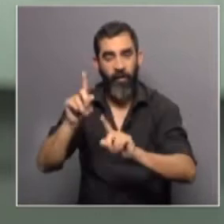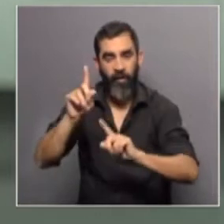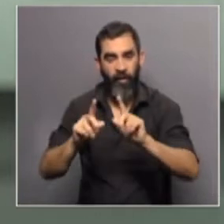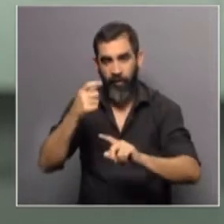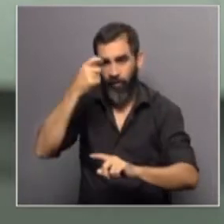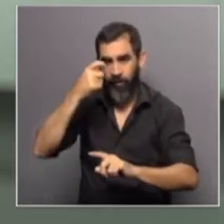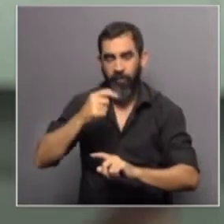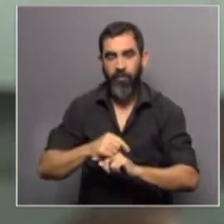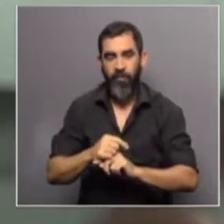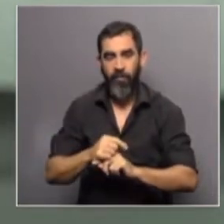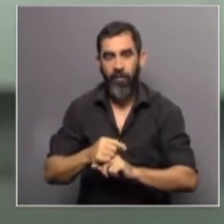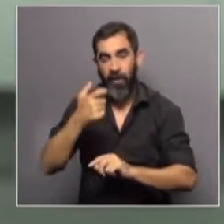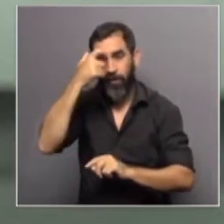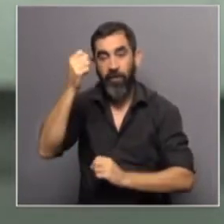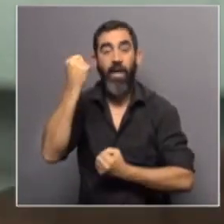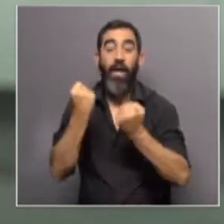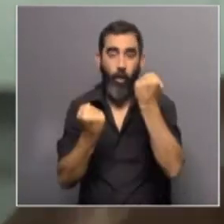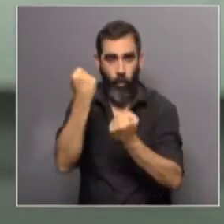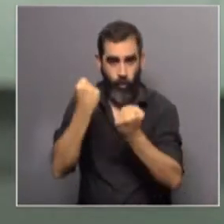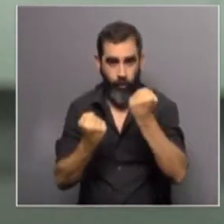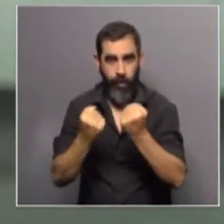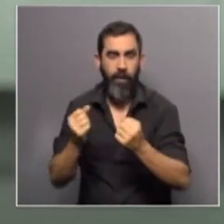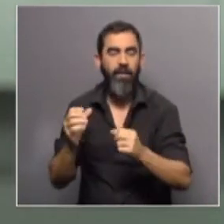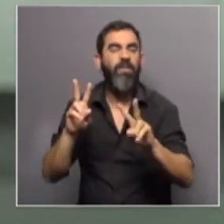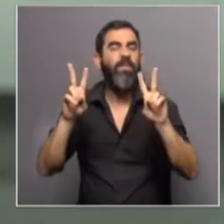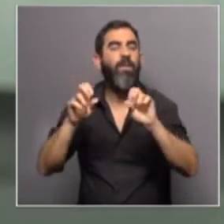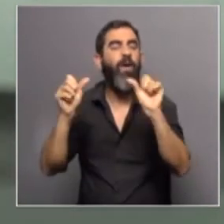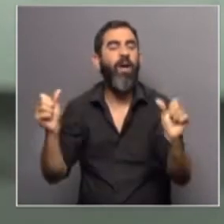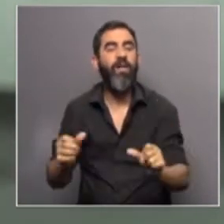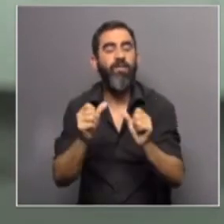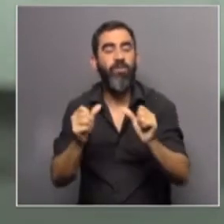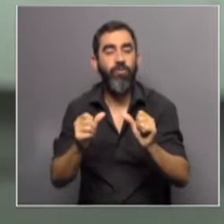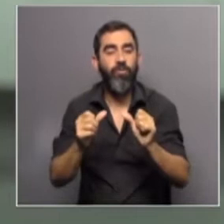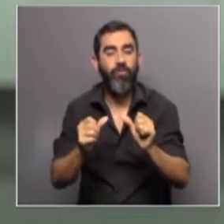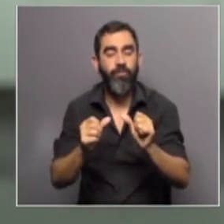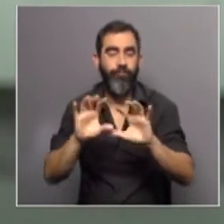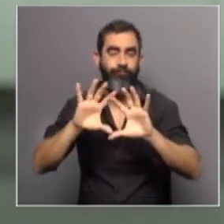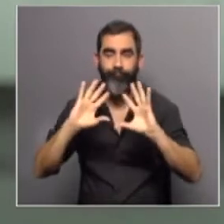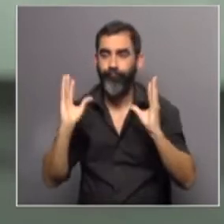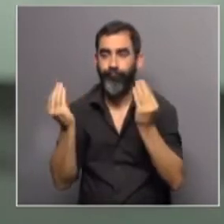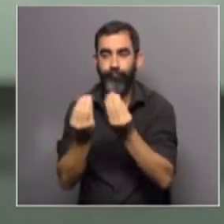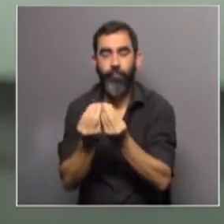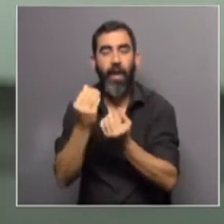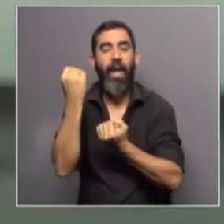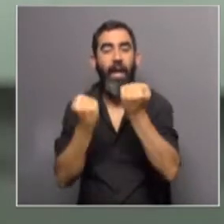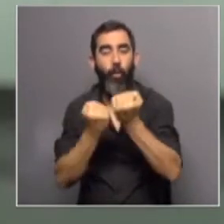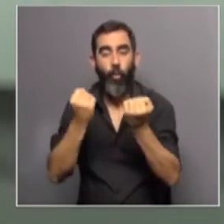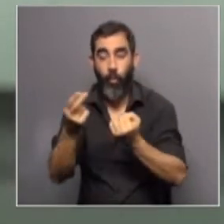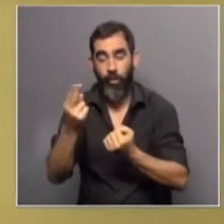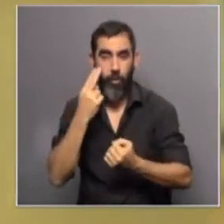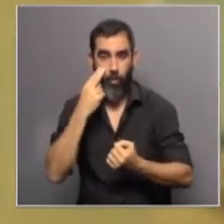de Ciencias Económicas, que trabajó en toda la parte, visto desde el punto global, económica de este